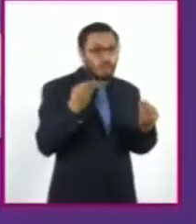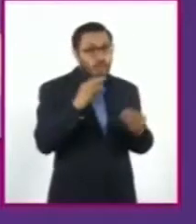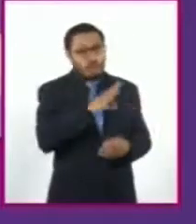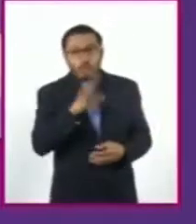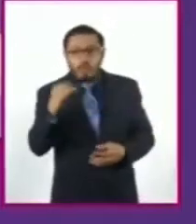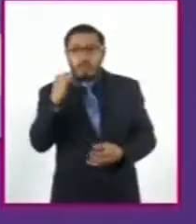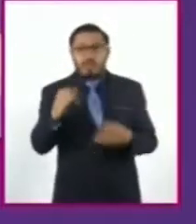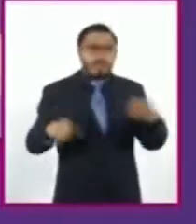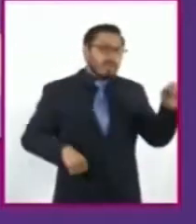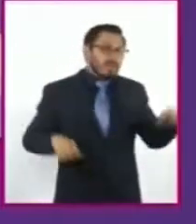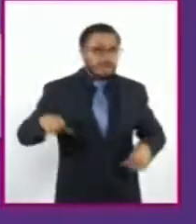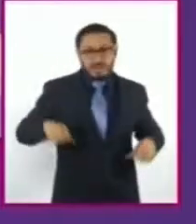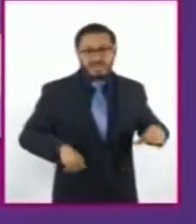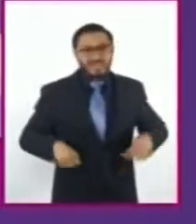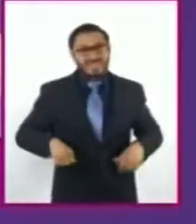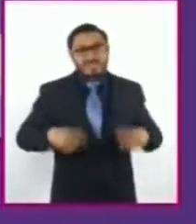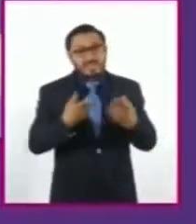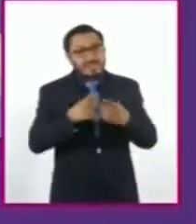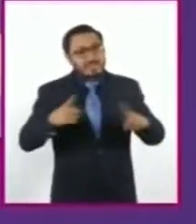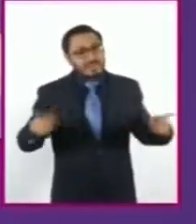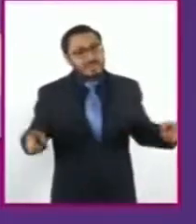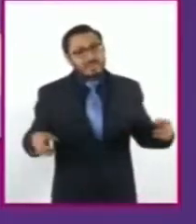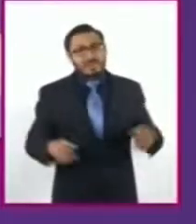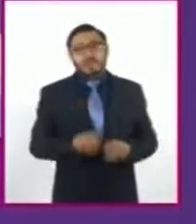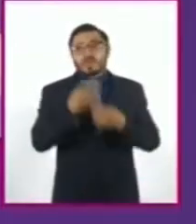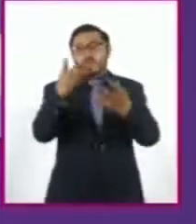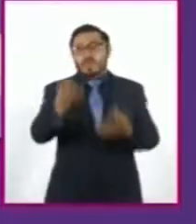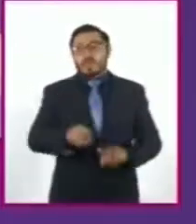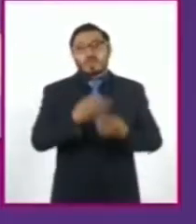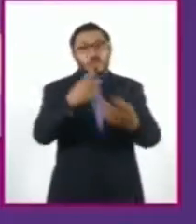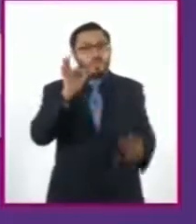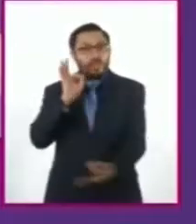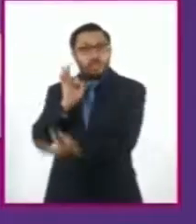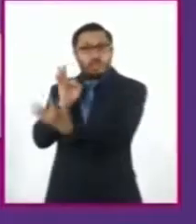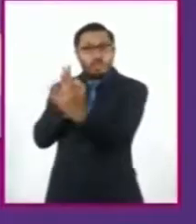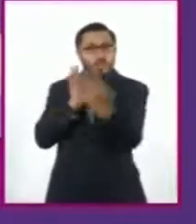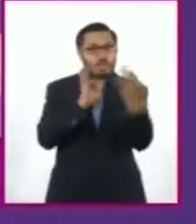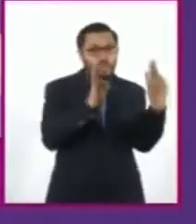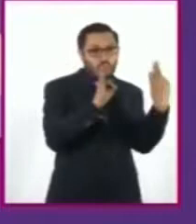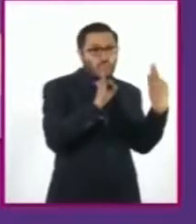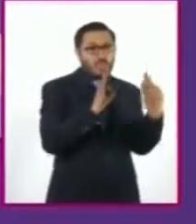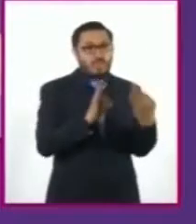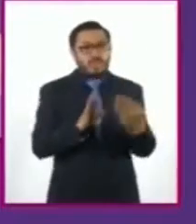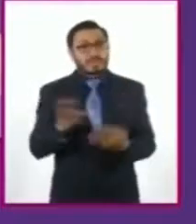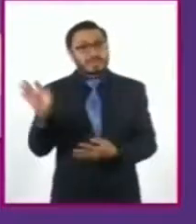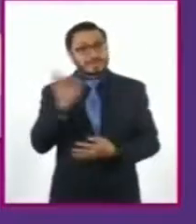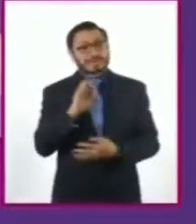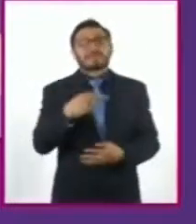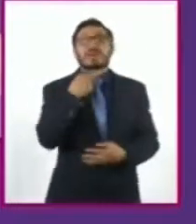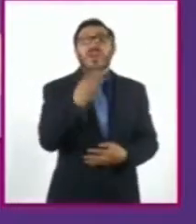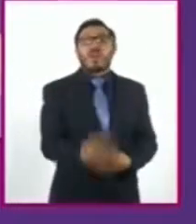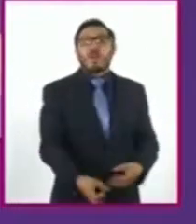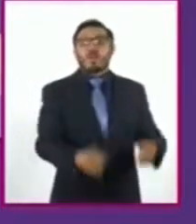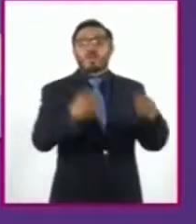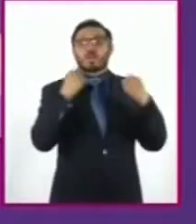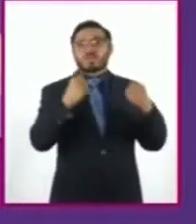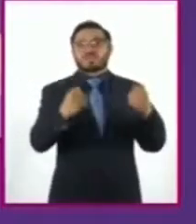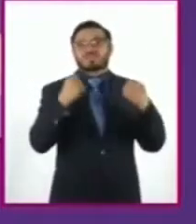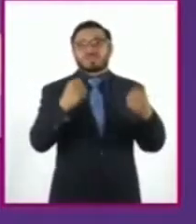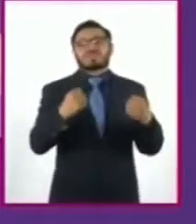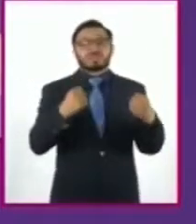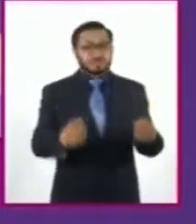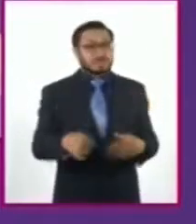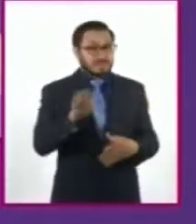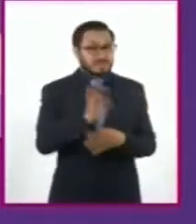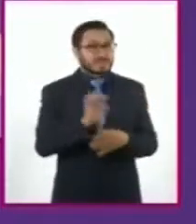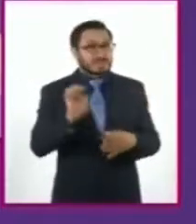que me permitan desenvolverme y expresarme en público. Si mi tono de voz es bastante potente,